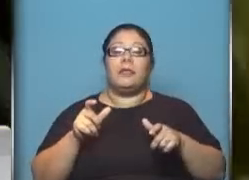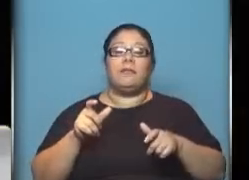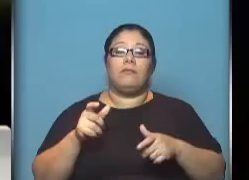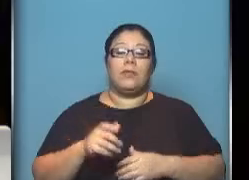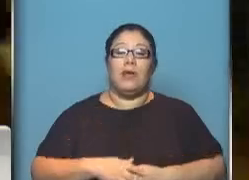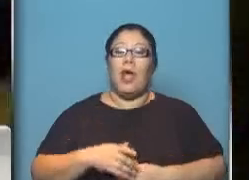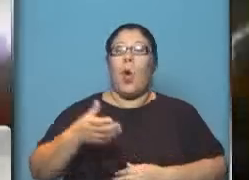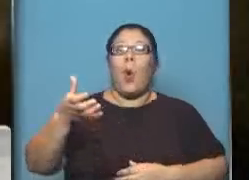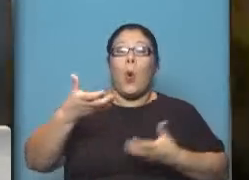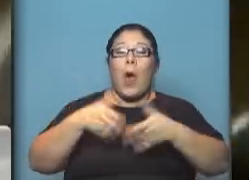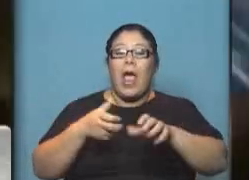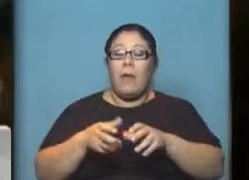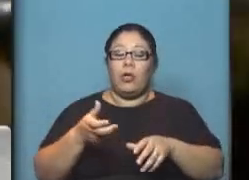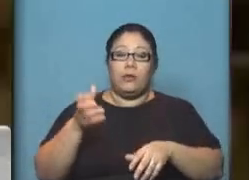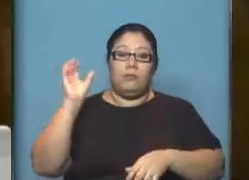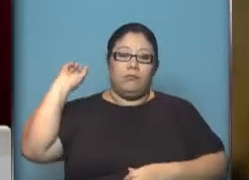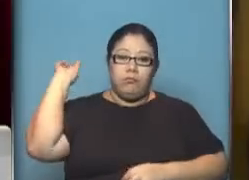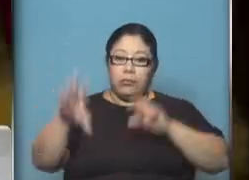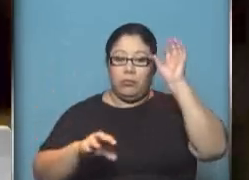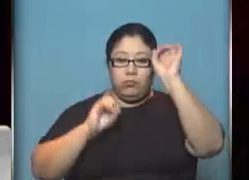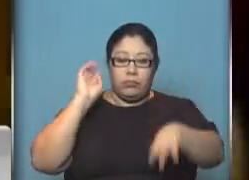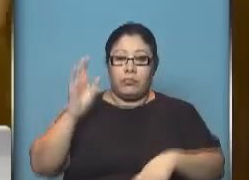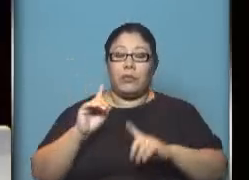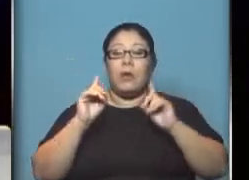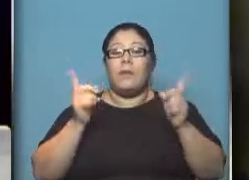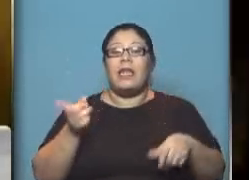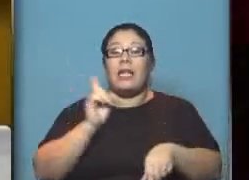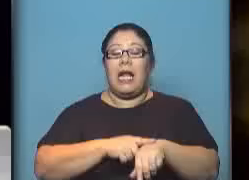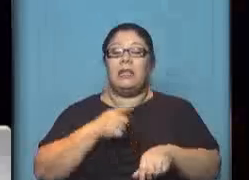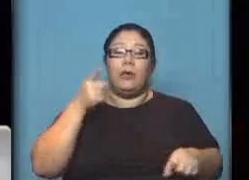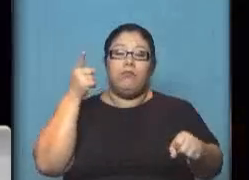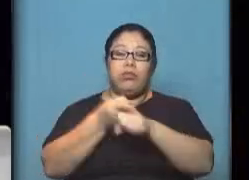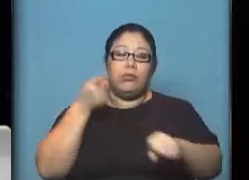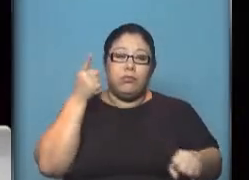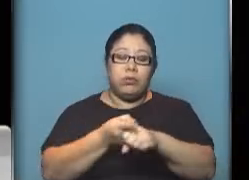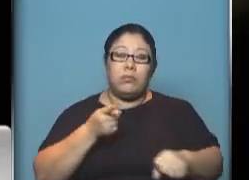le tiraron huevazos en el lobby del hotel mientras lo insultaban y le recordaban justamente la